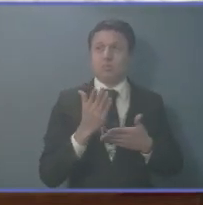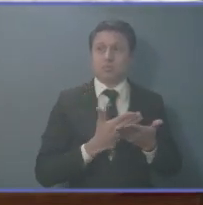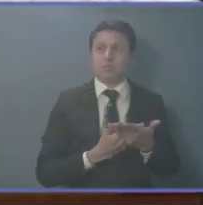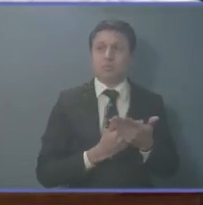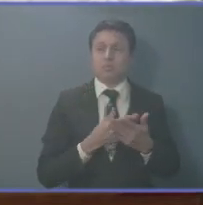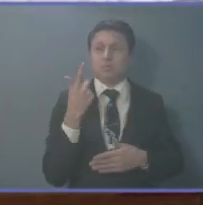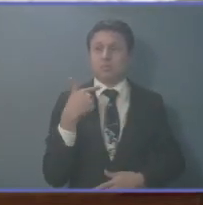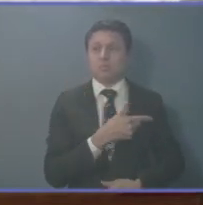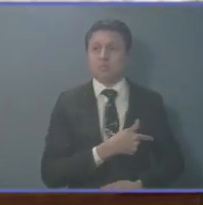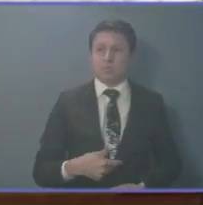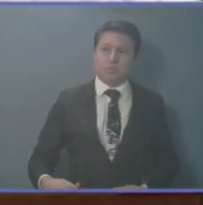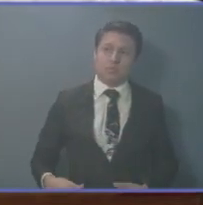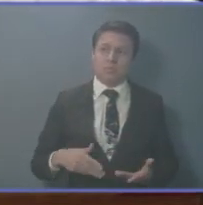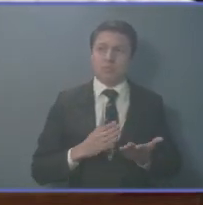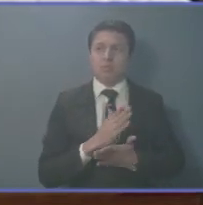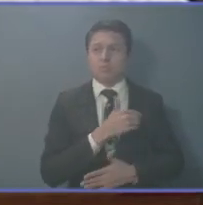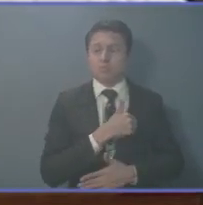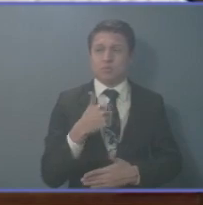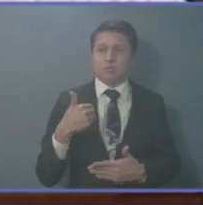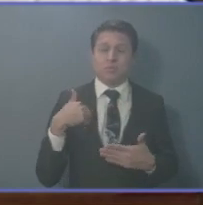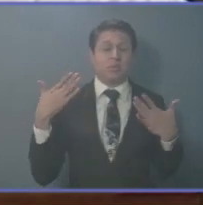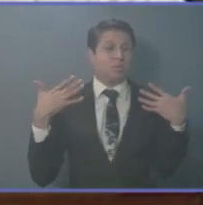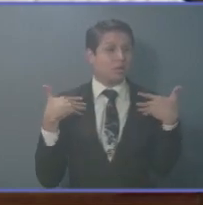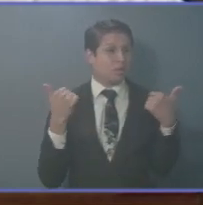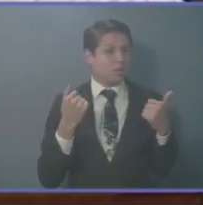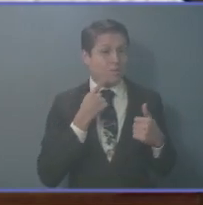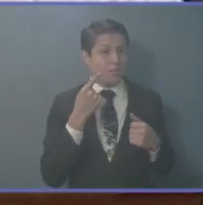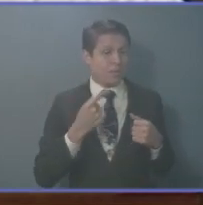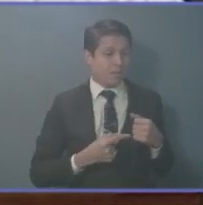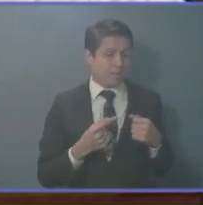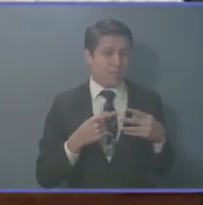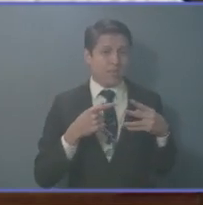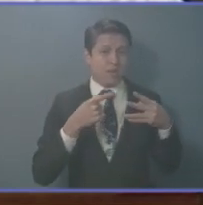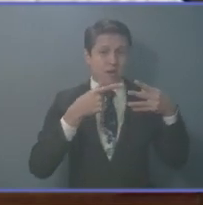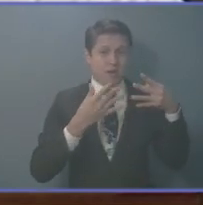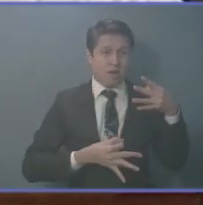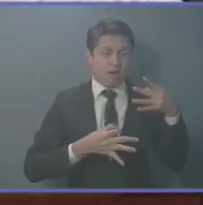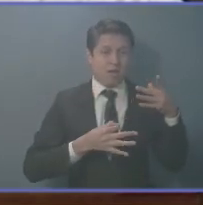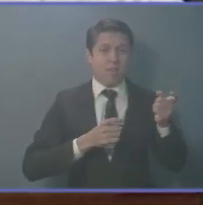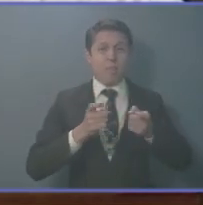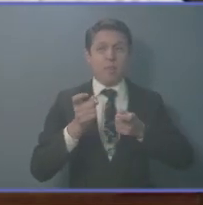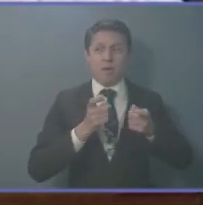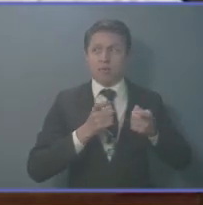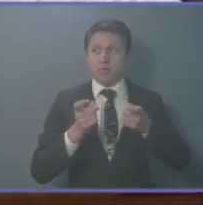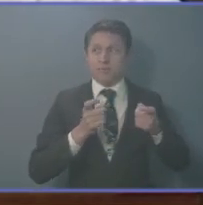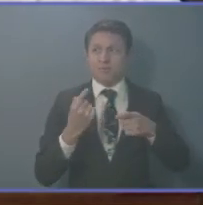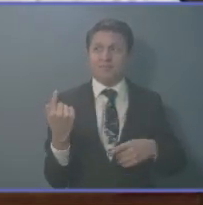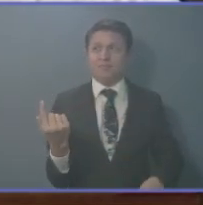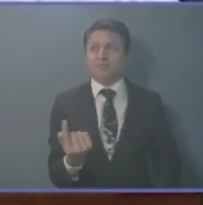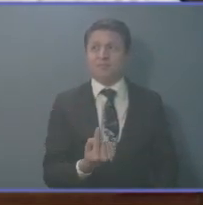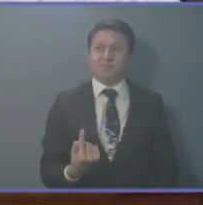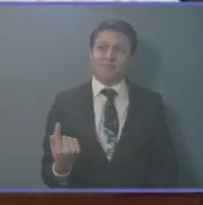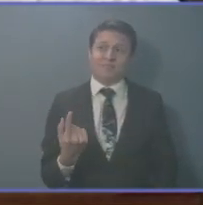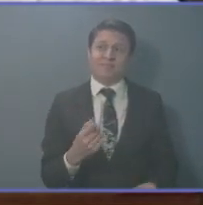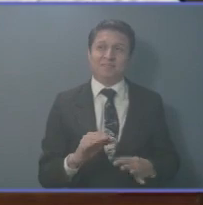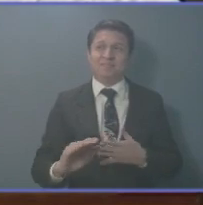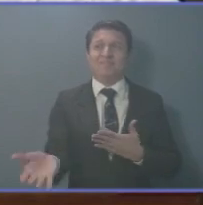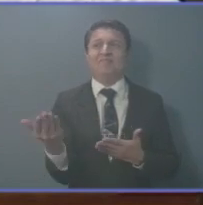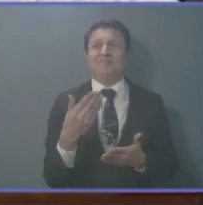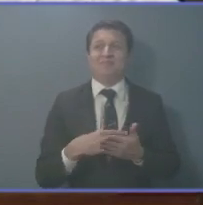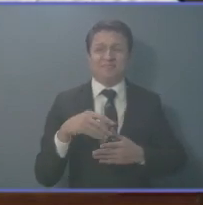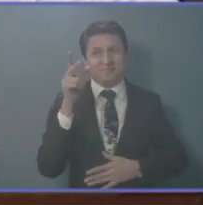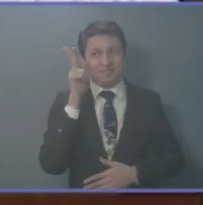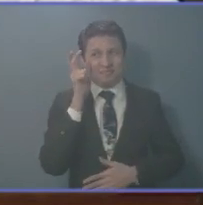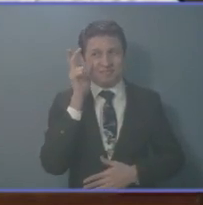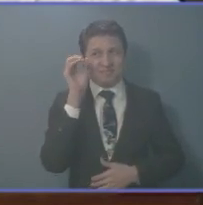del Presidente de la República por medio del Ministro de Salud, decreta la siguiente Ley de Regulación para el Aislamiento, Cuarentena, Observación y